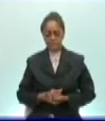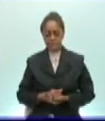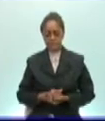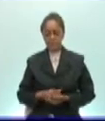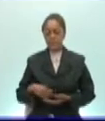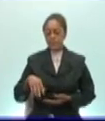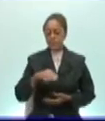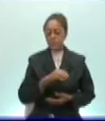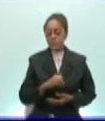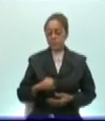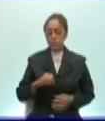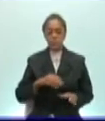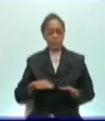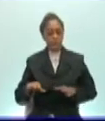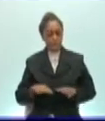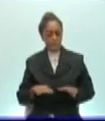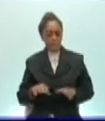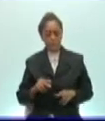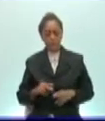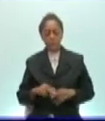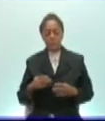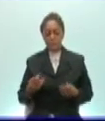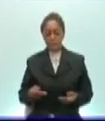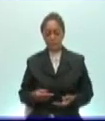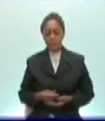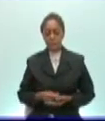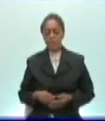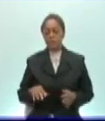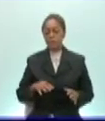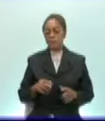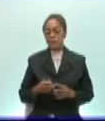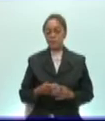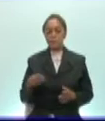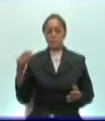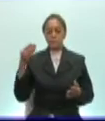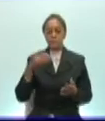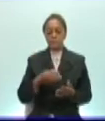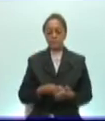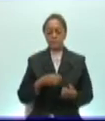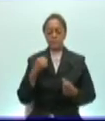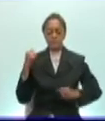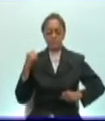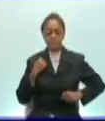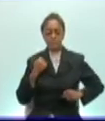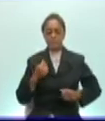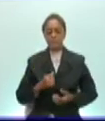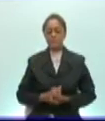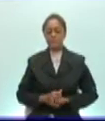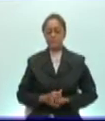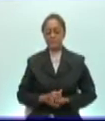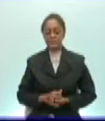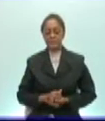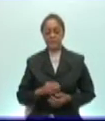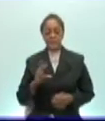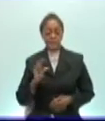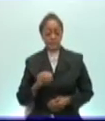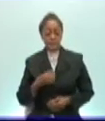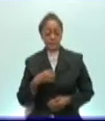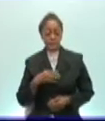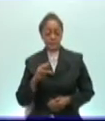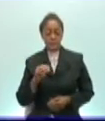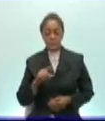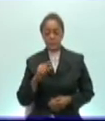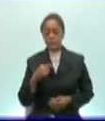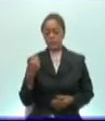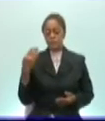las condiciones están creadas para esto, para una intervención militar. Quiere decir que cuando